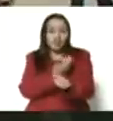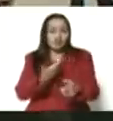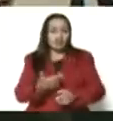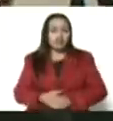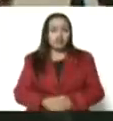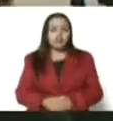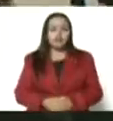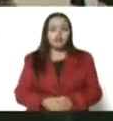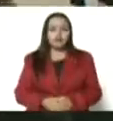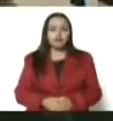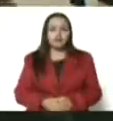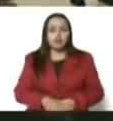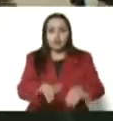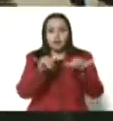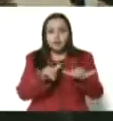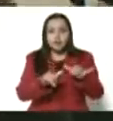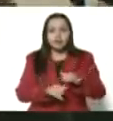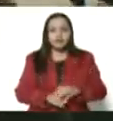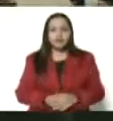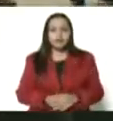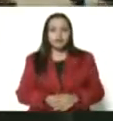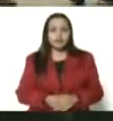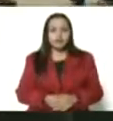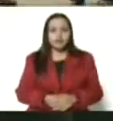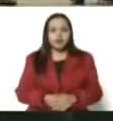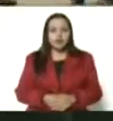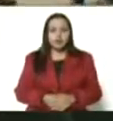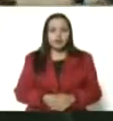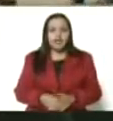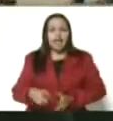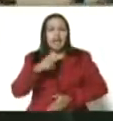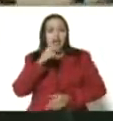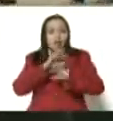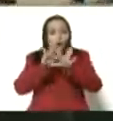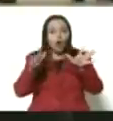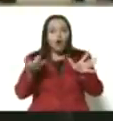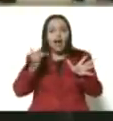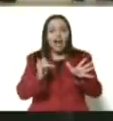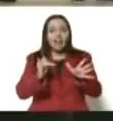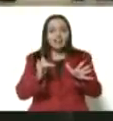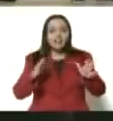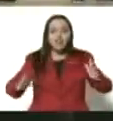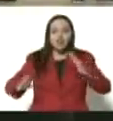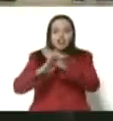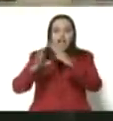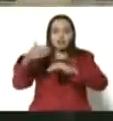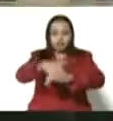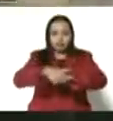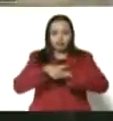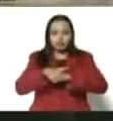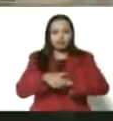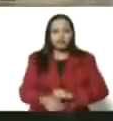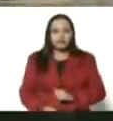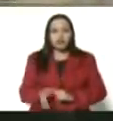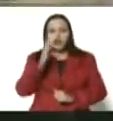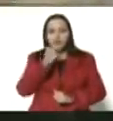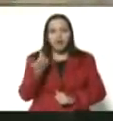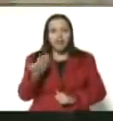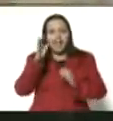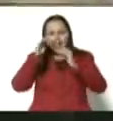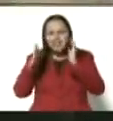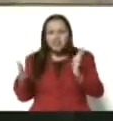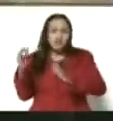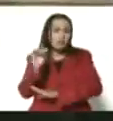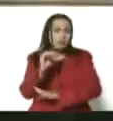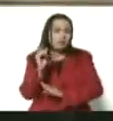De igual manera, al oro que está bloqueado en el Reino Unido, no fue atendida nuestra solicitud ni del Banco